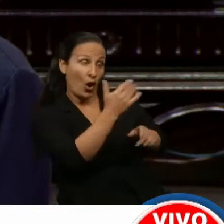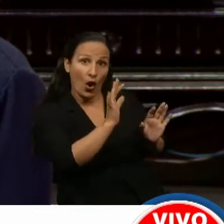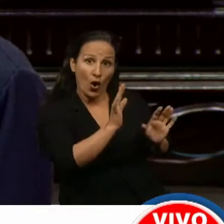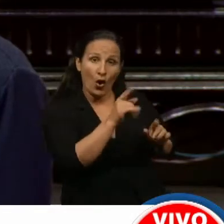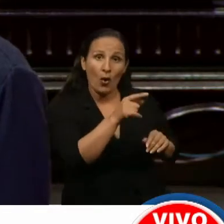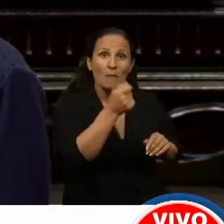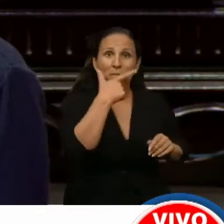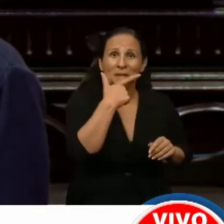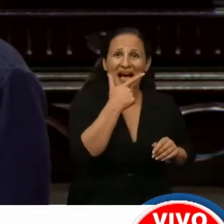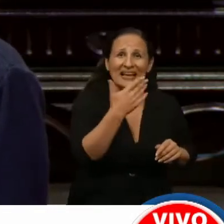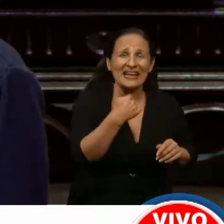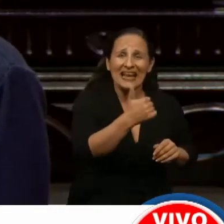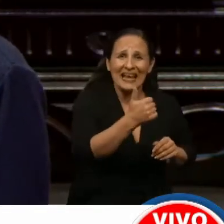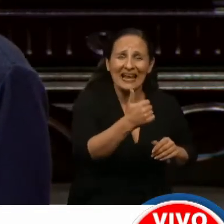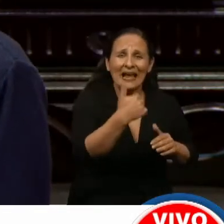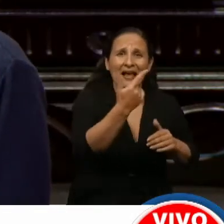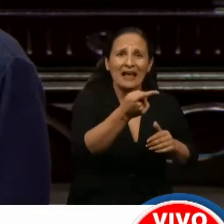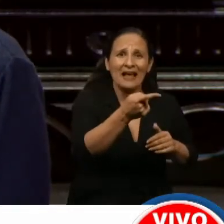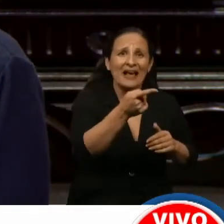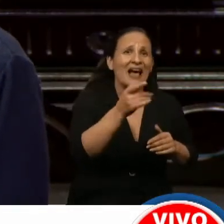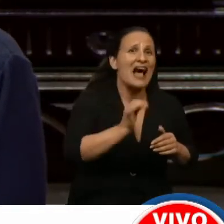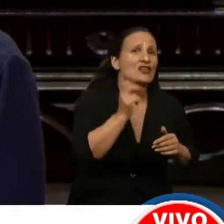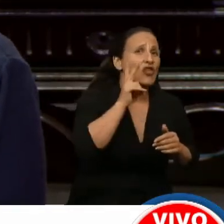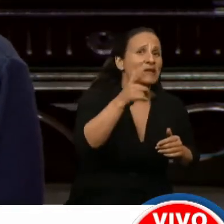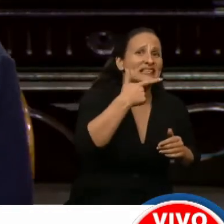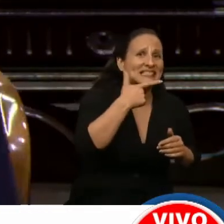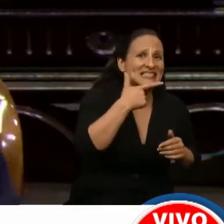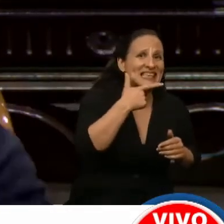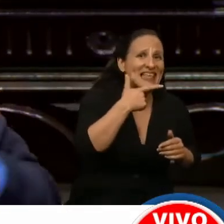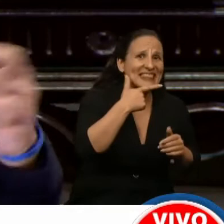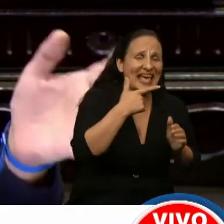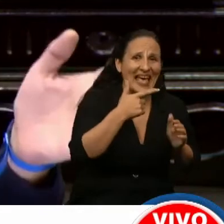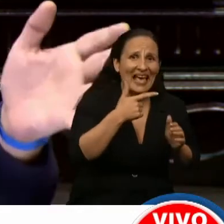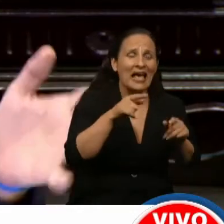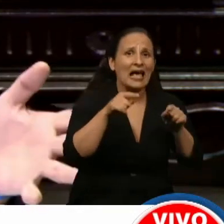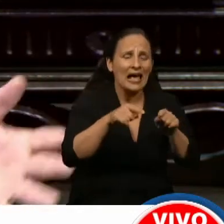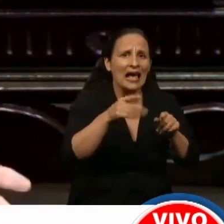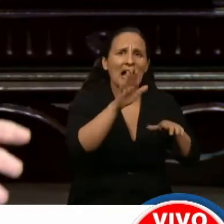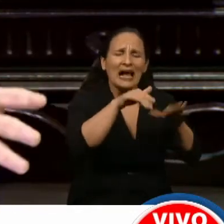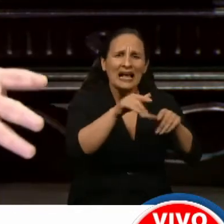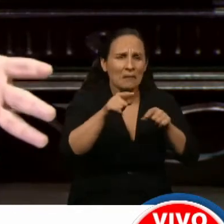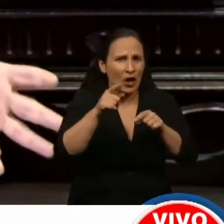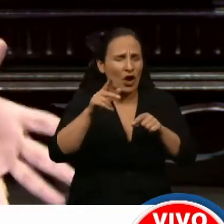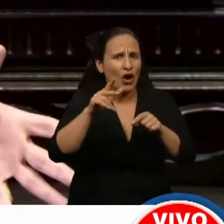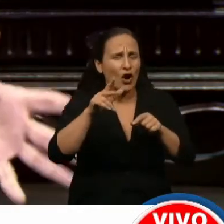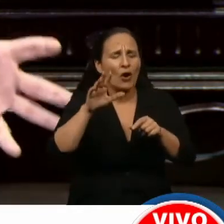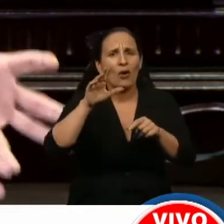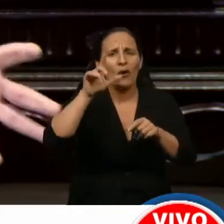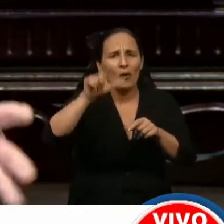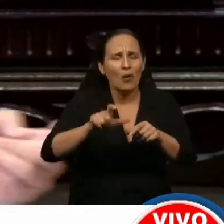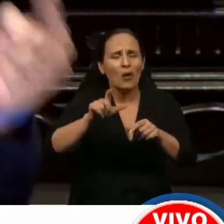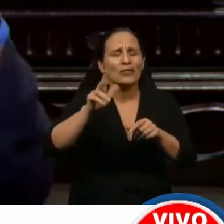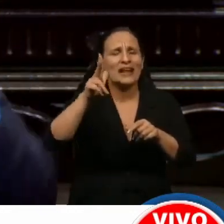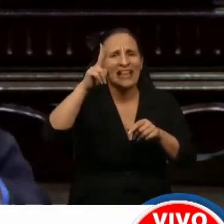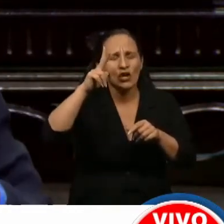Macri convoca un diálogo electoral luego de las elecciones del 2017 y no convoca a quien saca 38 puntos en la provincia de Buenos Aires, a la